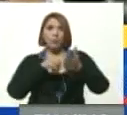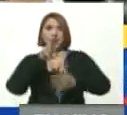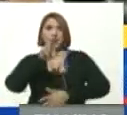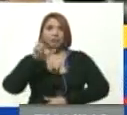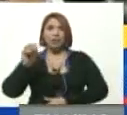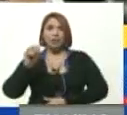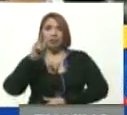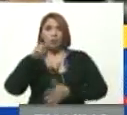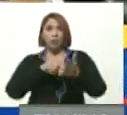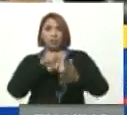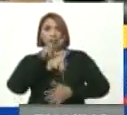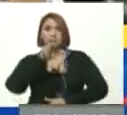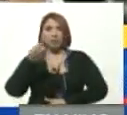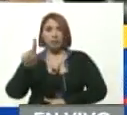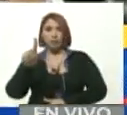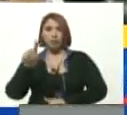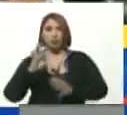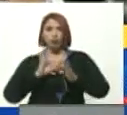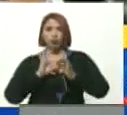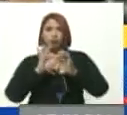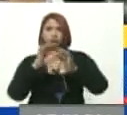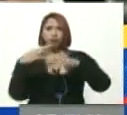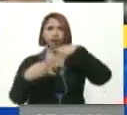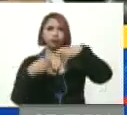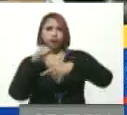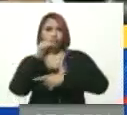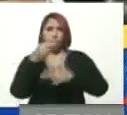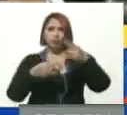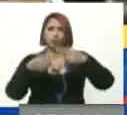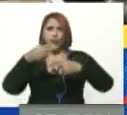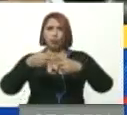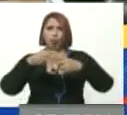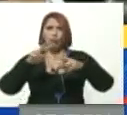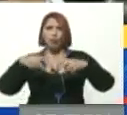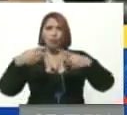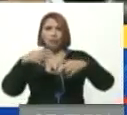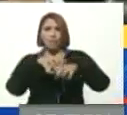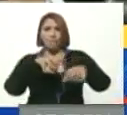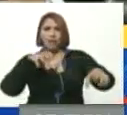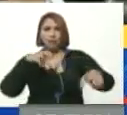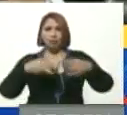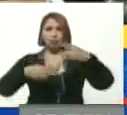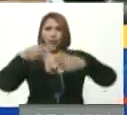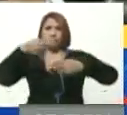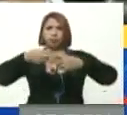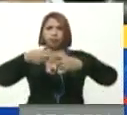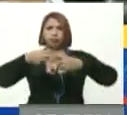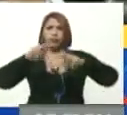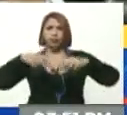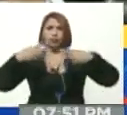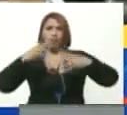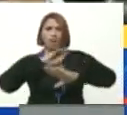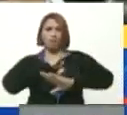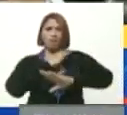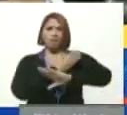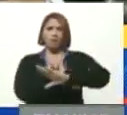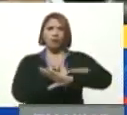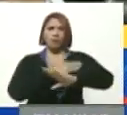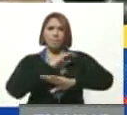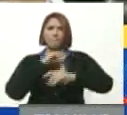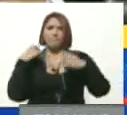2031, consolidación de la revolución, construcción de una nueva mayoría, construcción de una nueva fuerza del poder